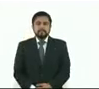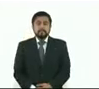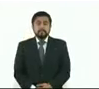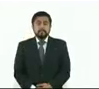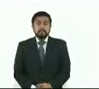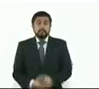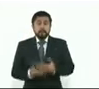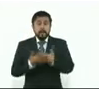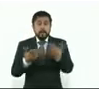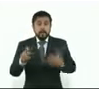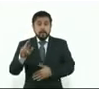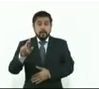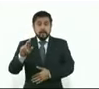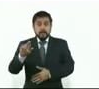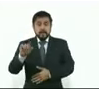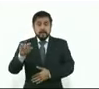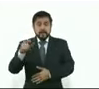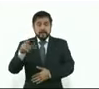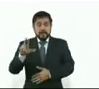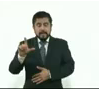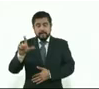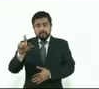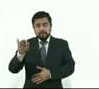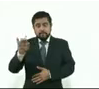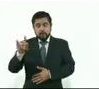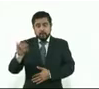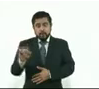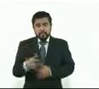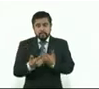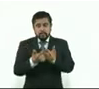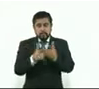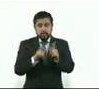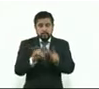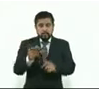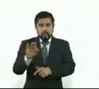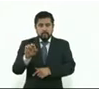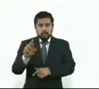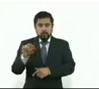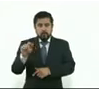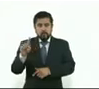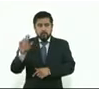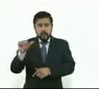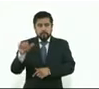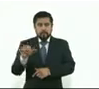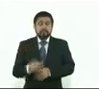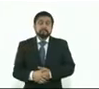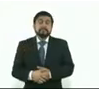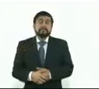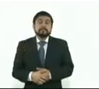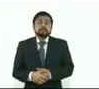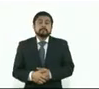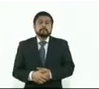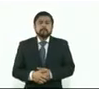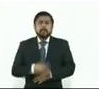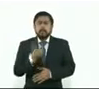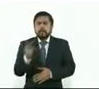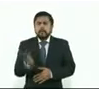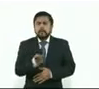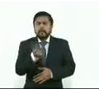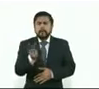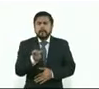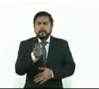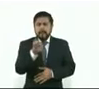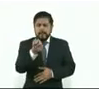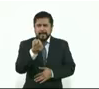Continuamos con Raquel Flores de Grupo Fórmula. Doctora, buenos días a todos. Doctora, respecto al tema de revocación de mandato y